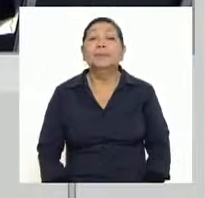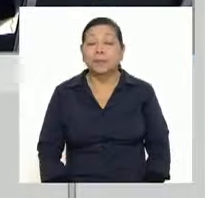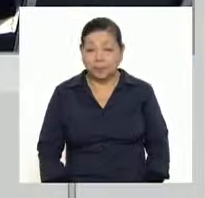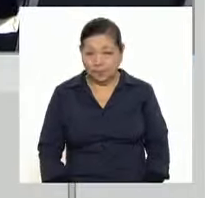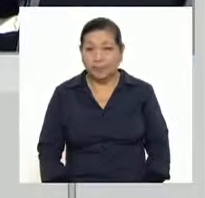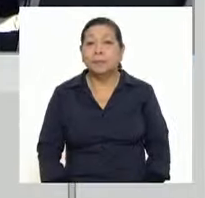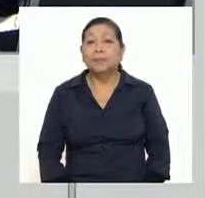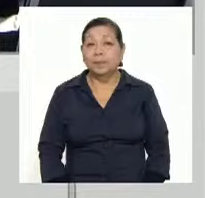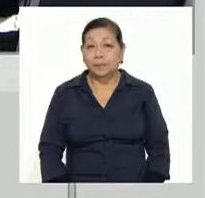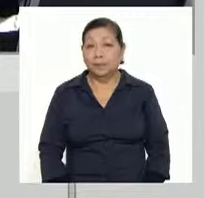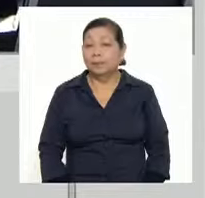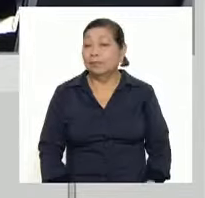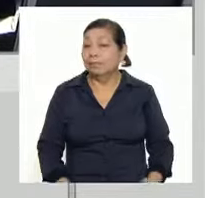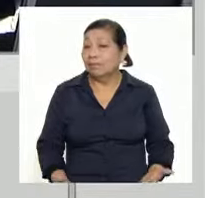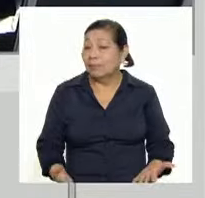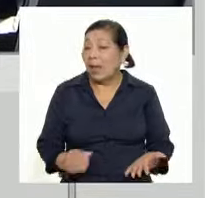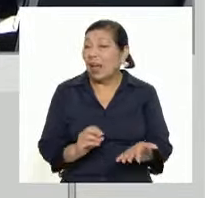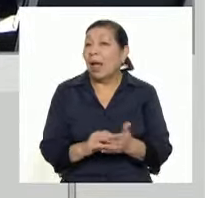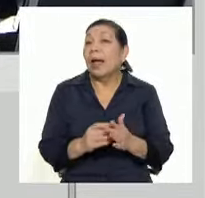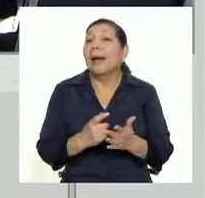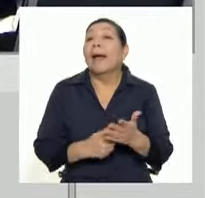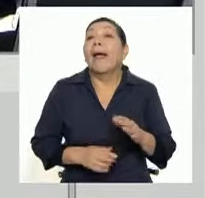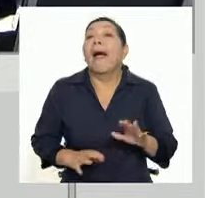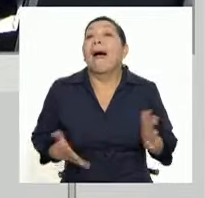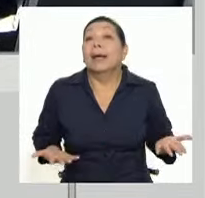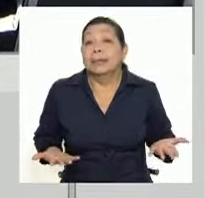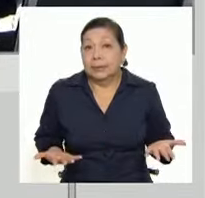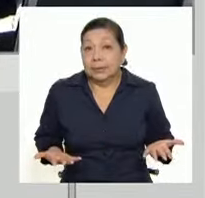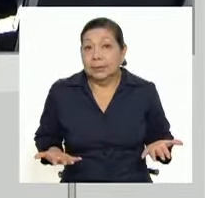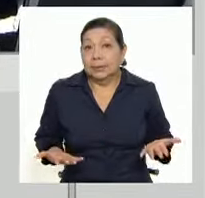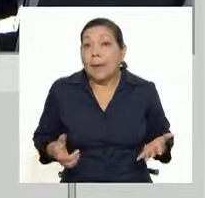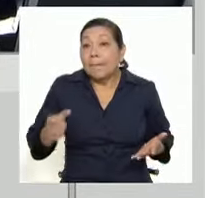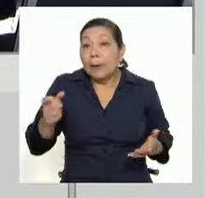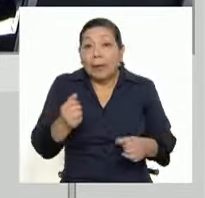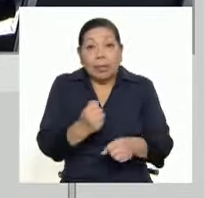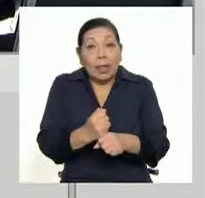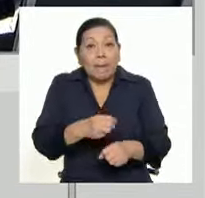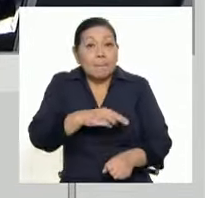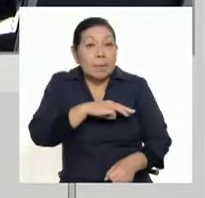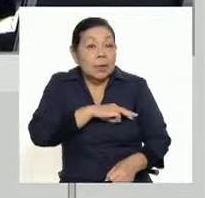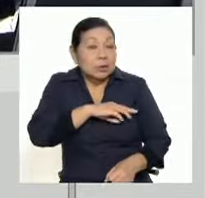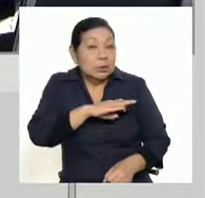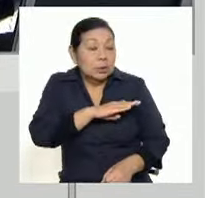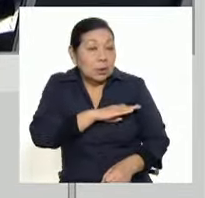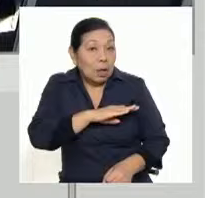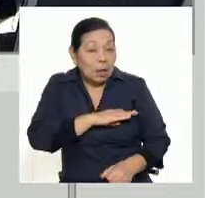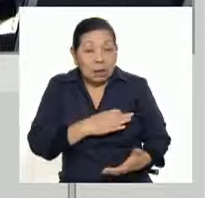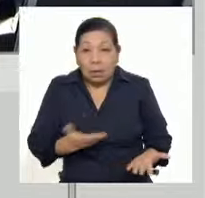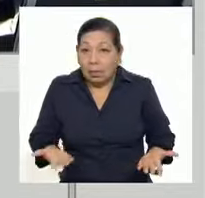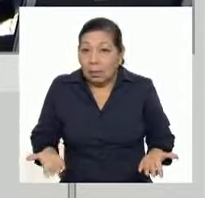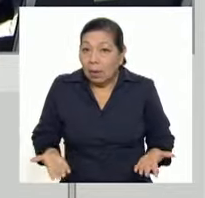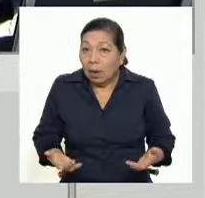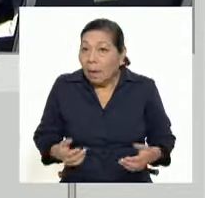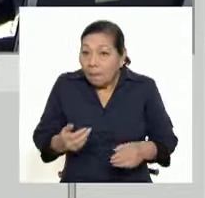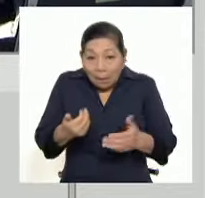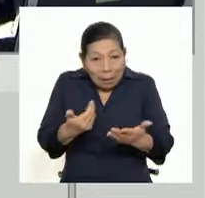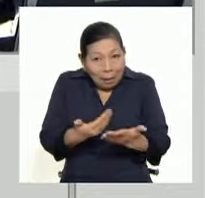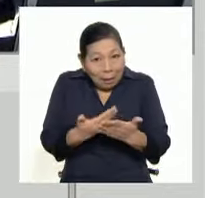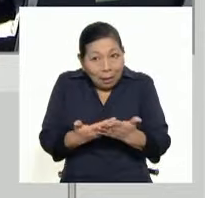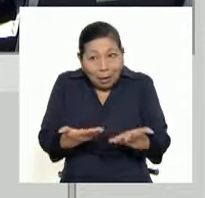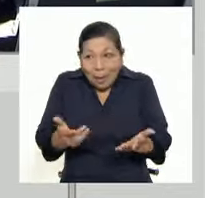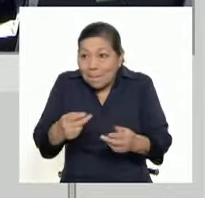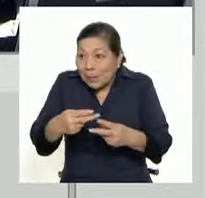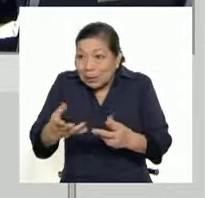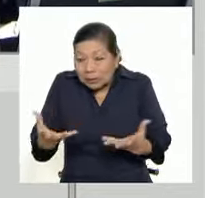Claro que sí, Américo, y la pregunta es clara, ¿qué es lo que están esperando los representantes del Ministerio Público? Que se tome justicia por la propia mano de